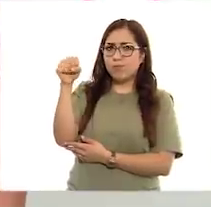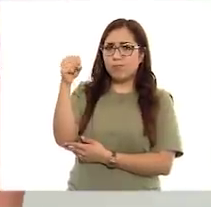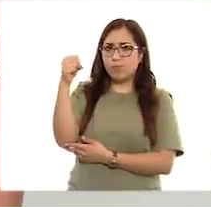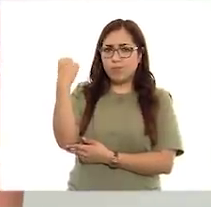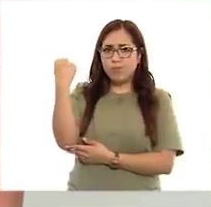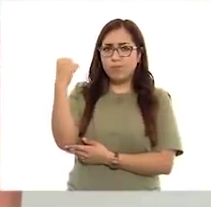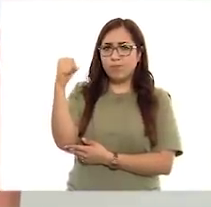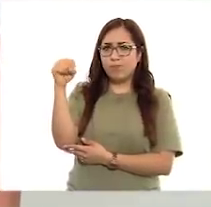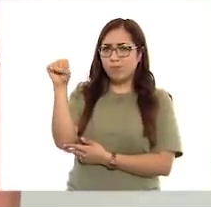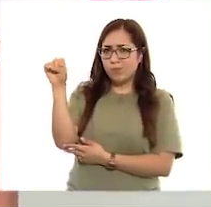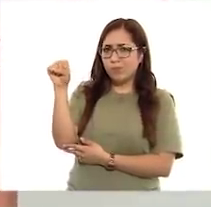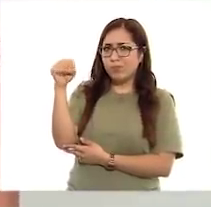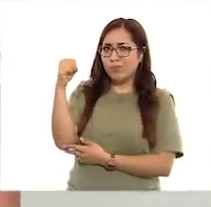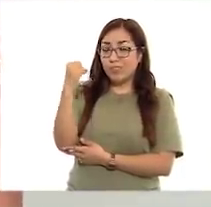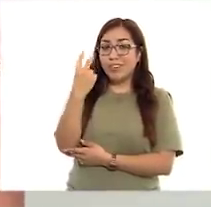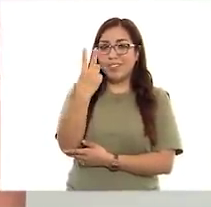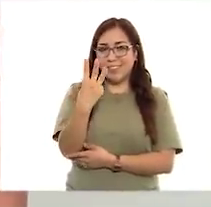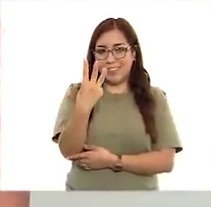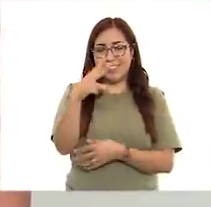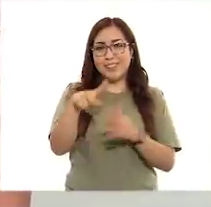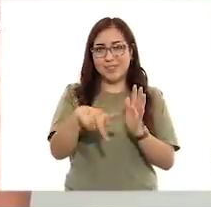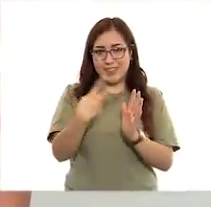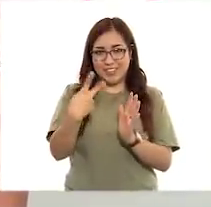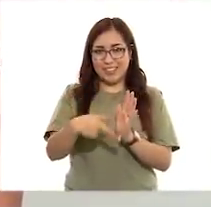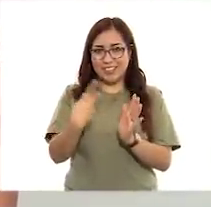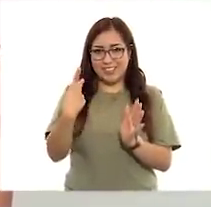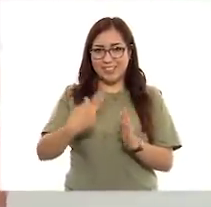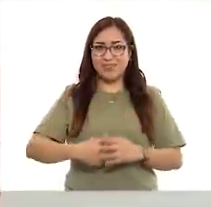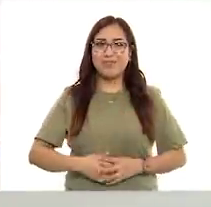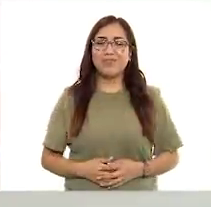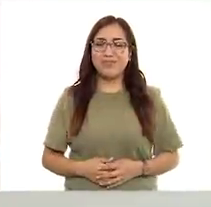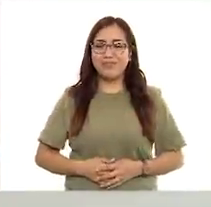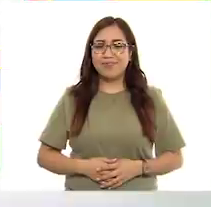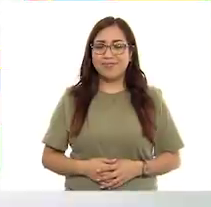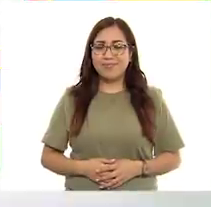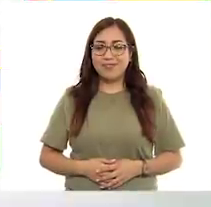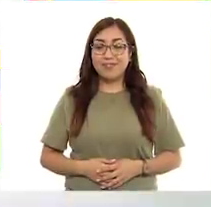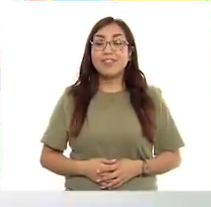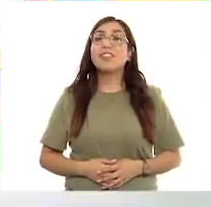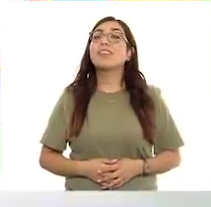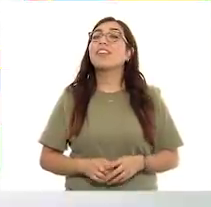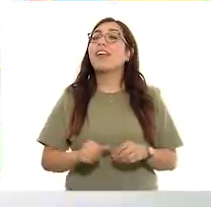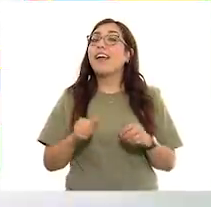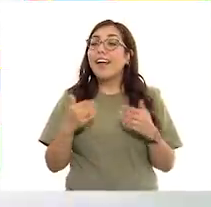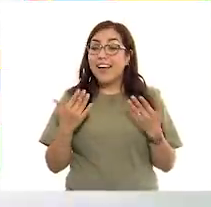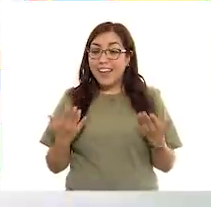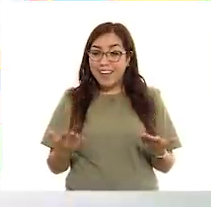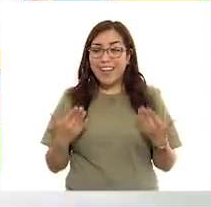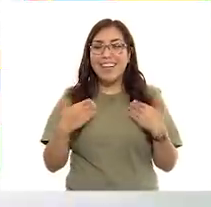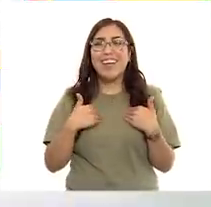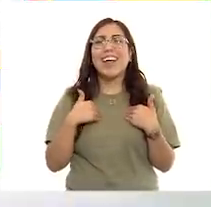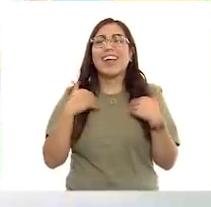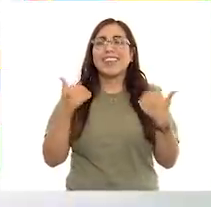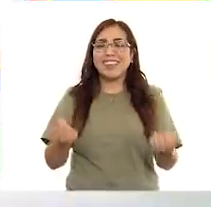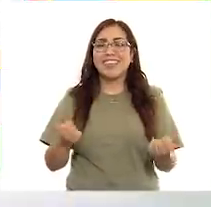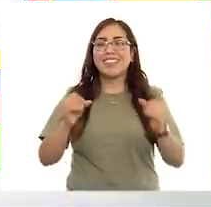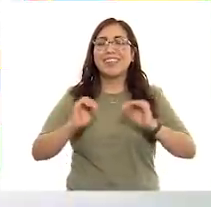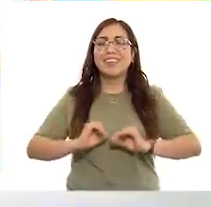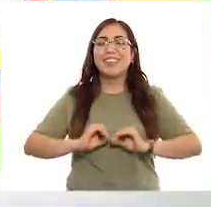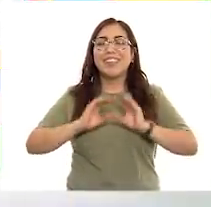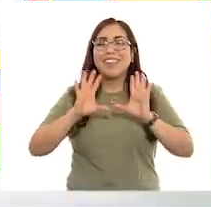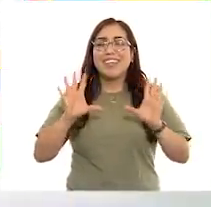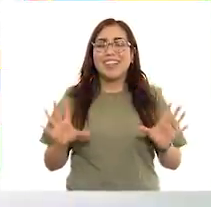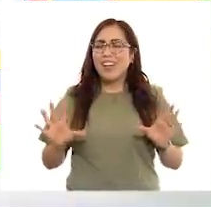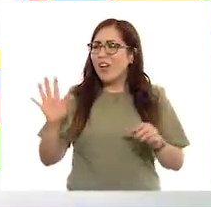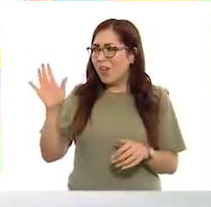1, 2, 3. ¡Ah! ahora sí me queda claro. Oye,